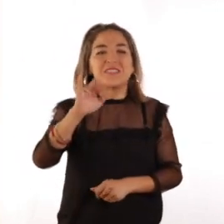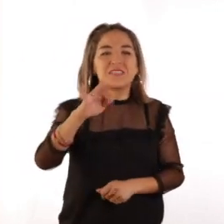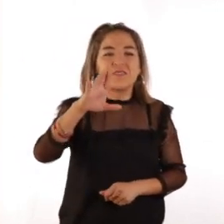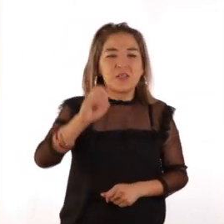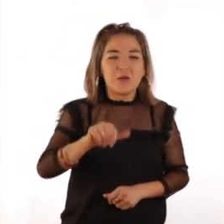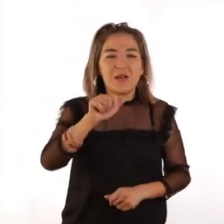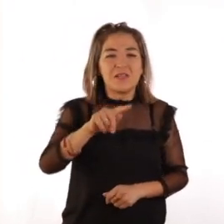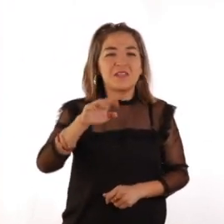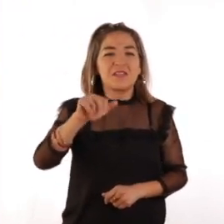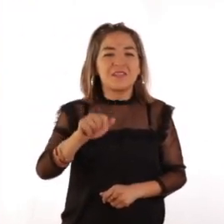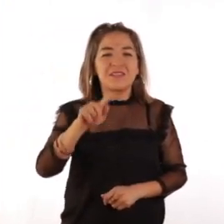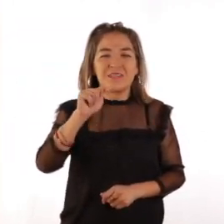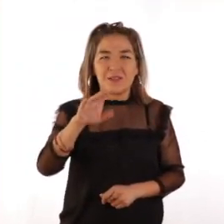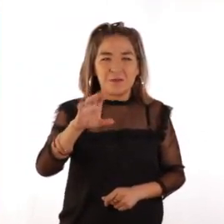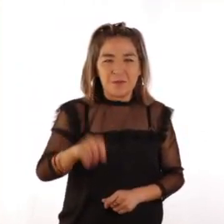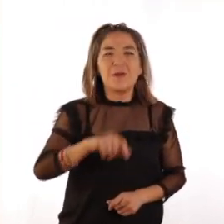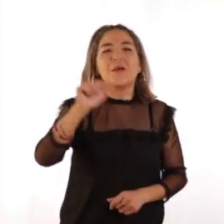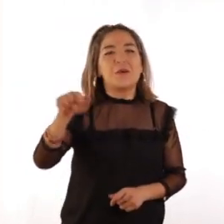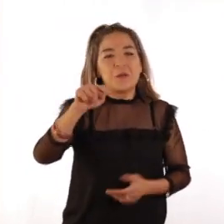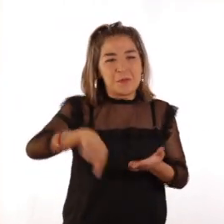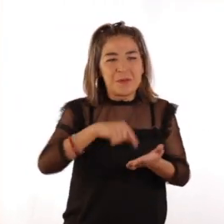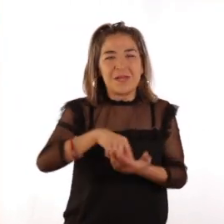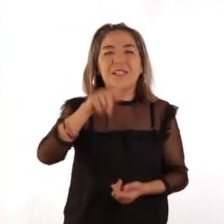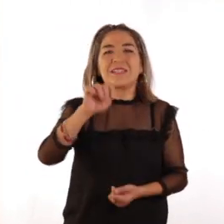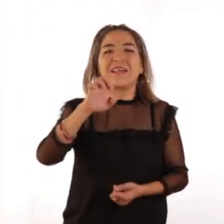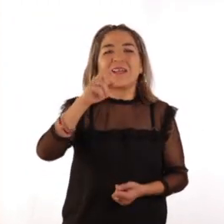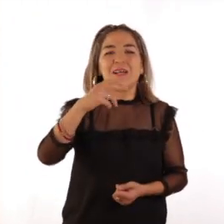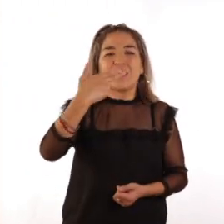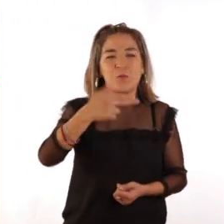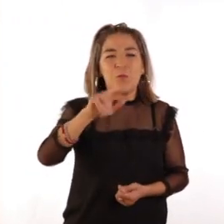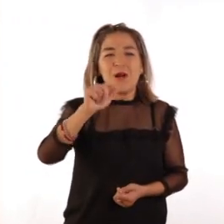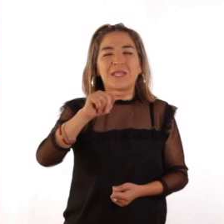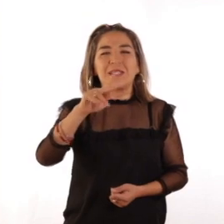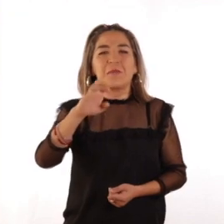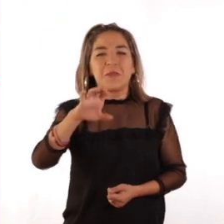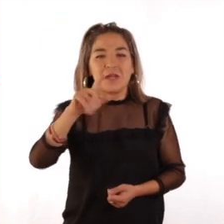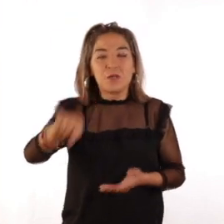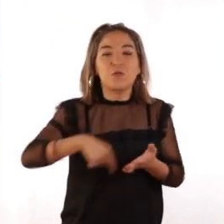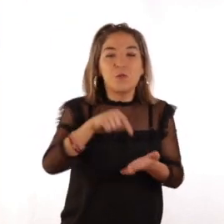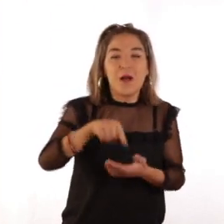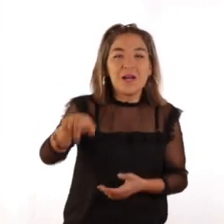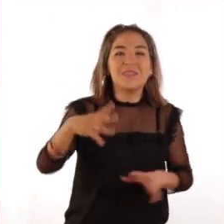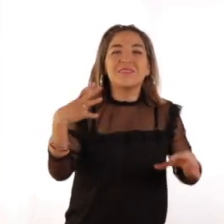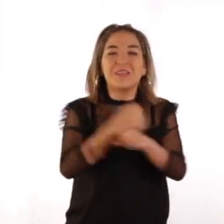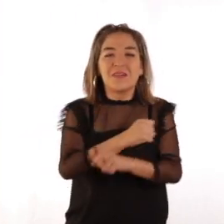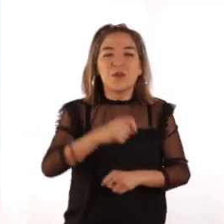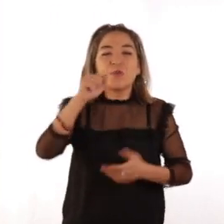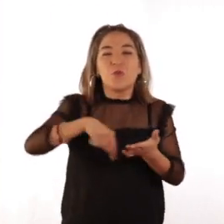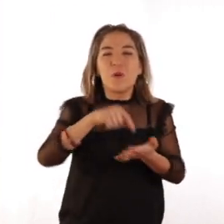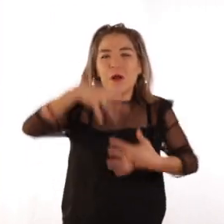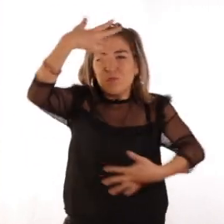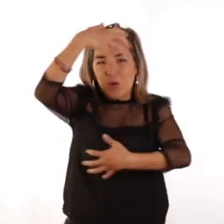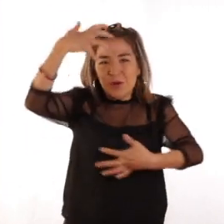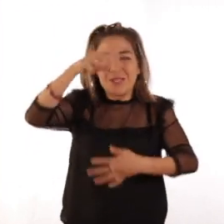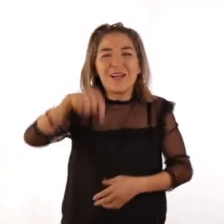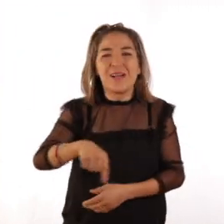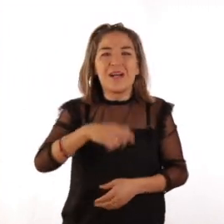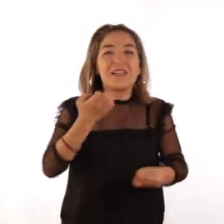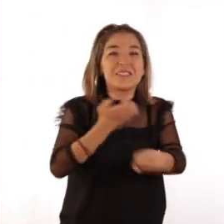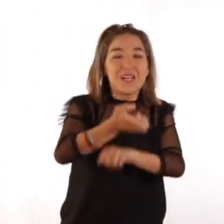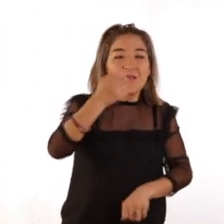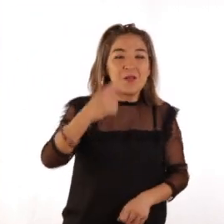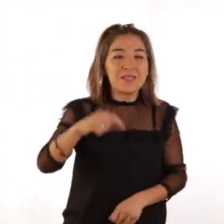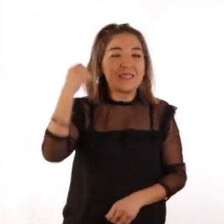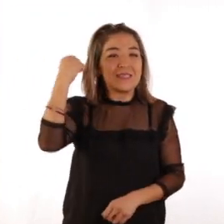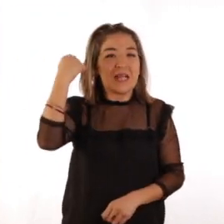el Pacífico y el Atlántico. Tehuantepec. Muy bien. Río cuyo nombre significa lugar de monitos y que corre por los